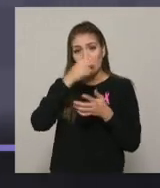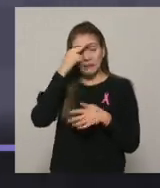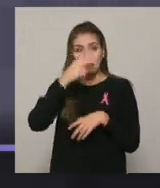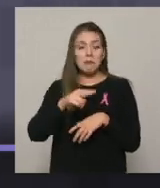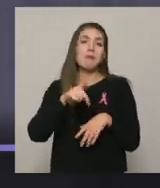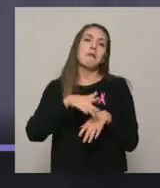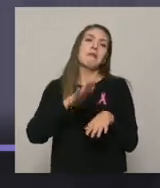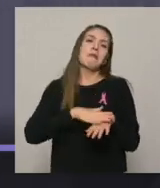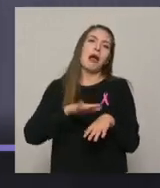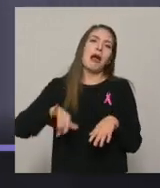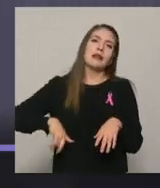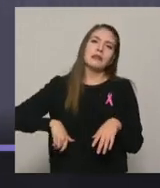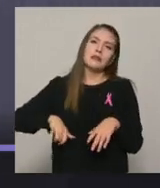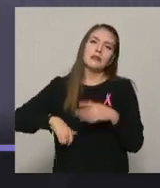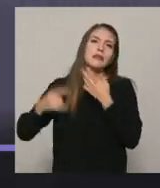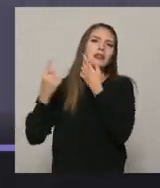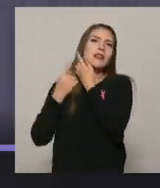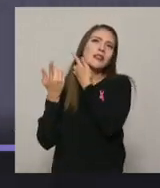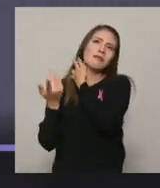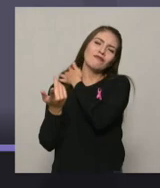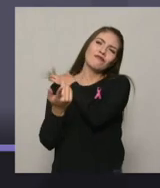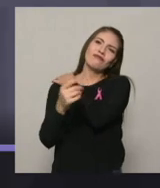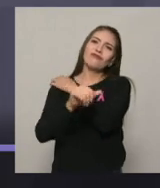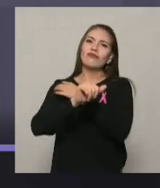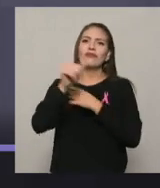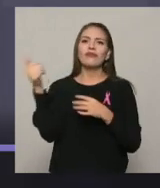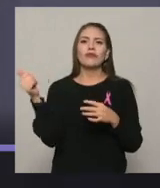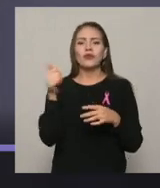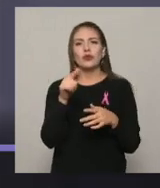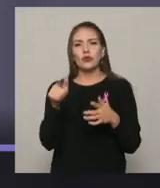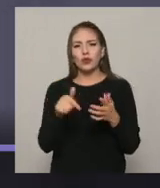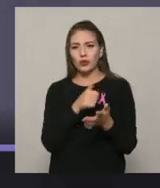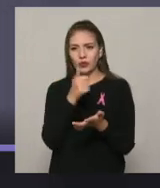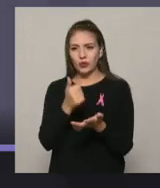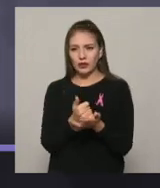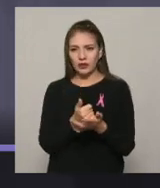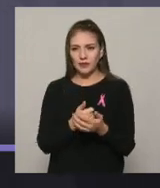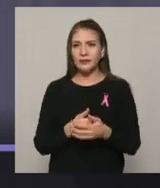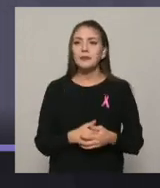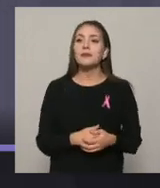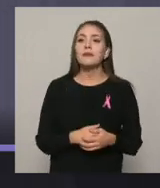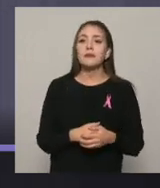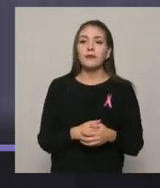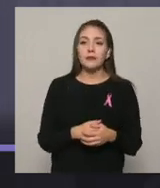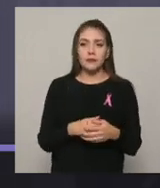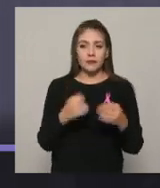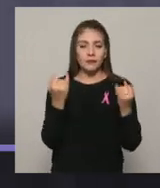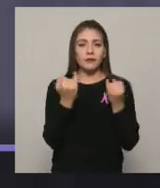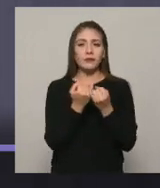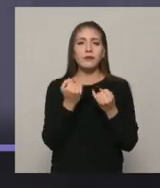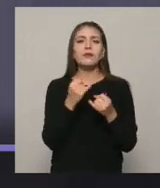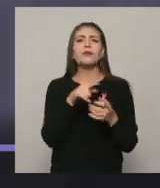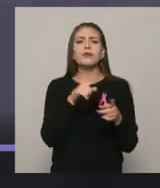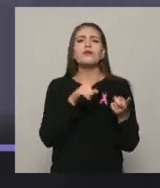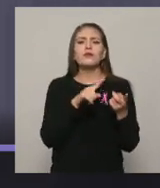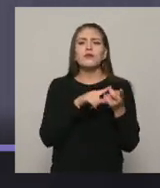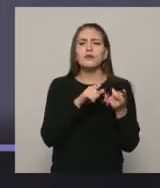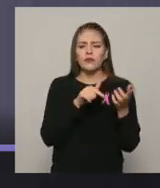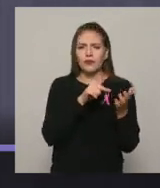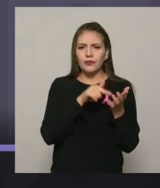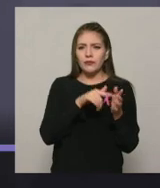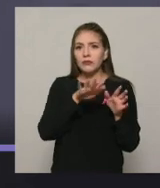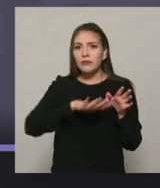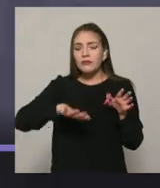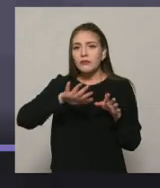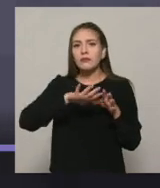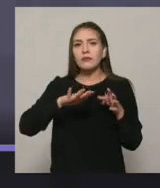tenga que ver con algo de las orillas de la ciudad. Si estamos en un medio de la Ciudad de México, ¿no? Proximidad geográfica que afecte a muchas